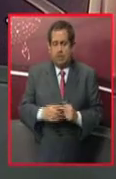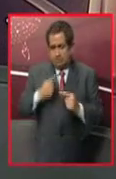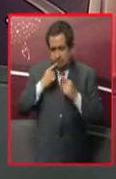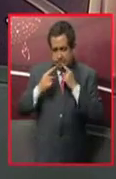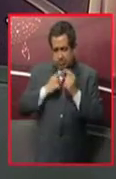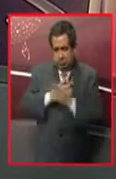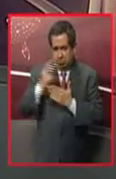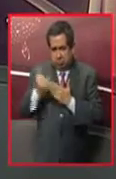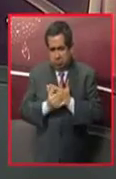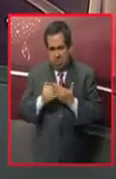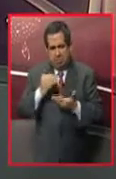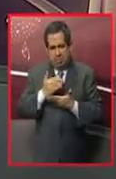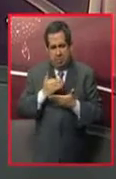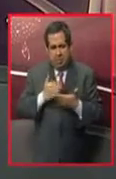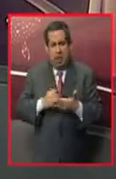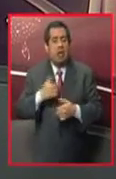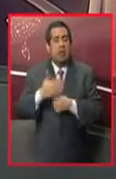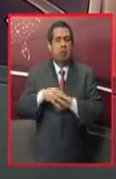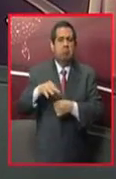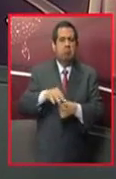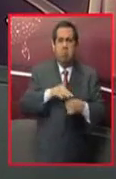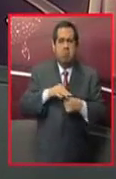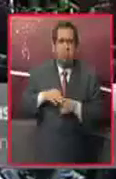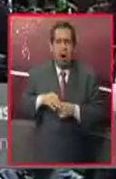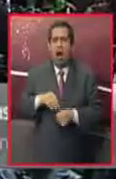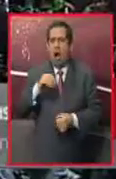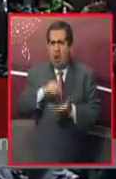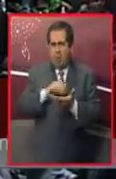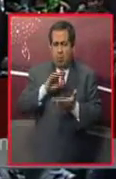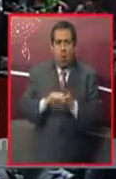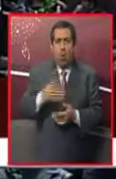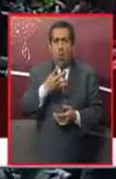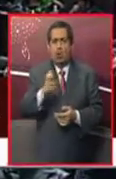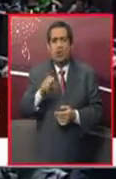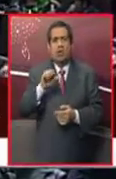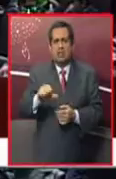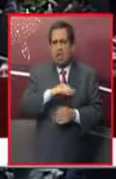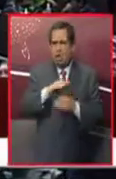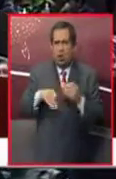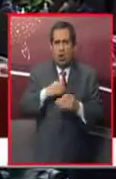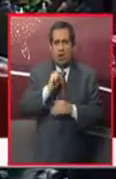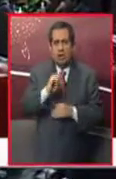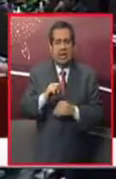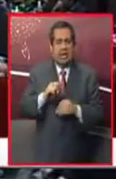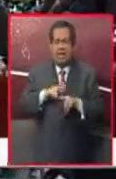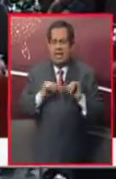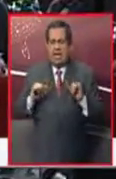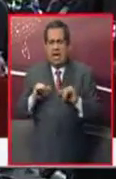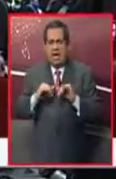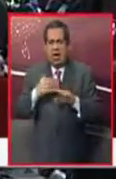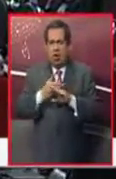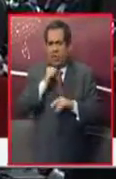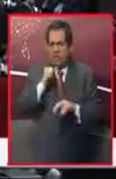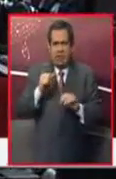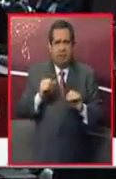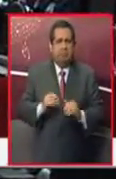el proyecto, se procedió a la votación del dictamen, el cual quedó aprobado con 416 votos a favor y ninguno en contra.